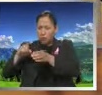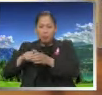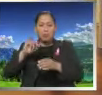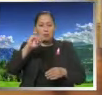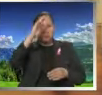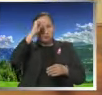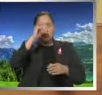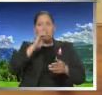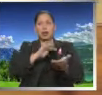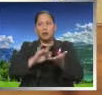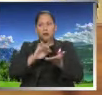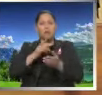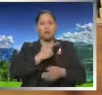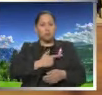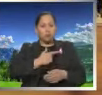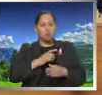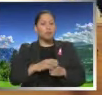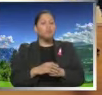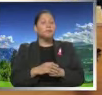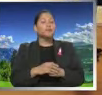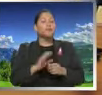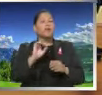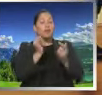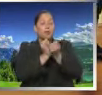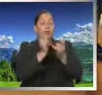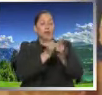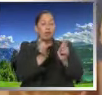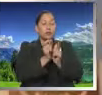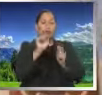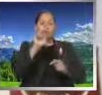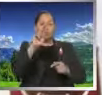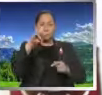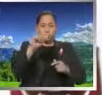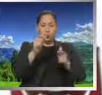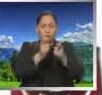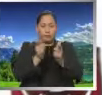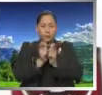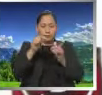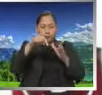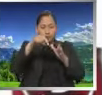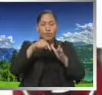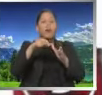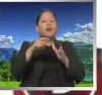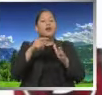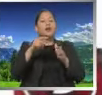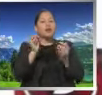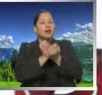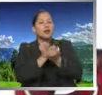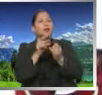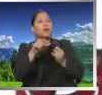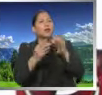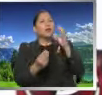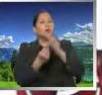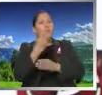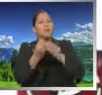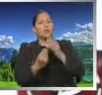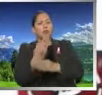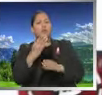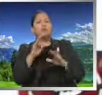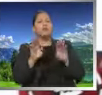participar a los integrantes de la comunidad. O el grupo Suma, que empiezan a utilizar, por ejemplo, nuevos sistemas